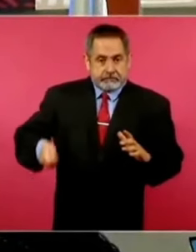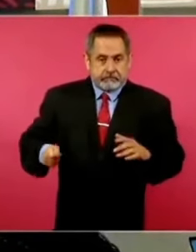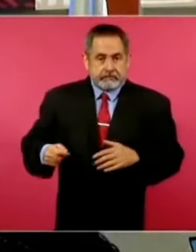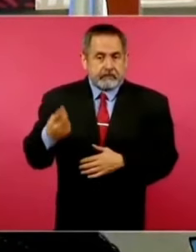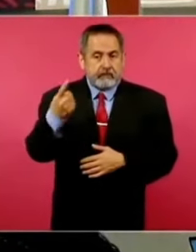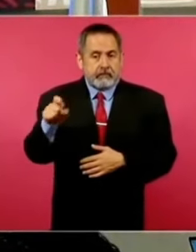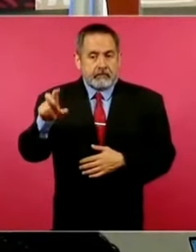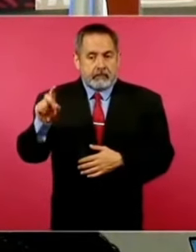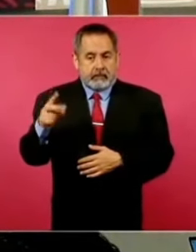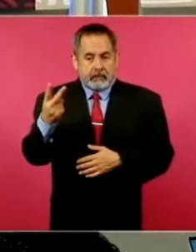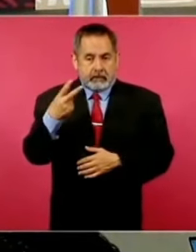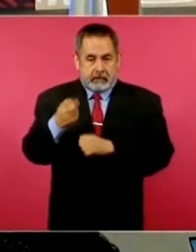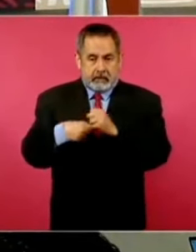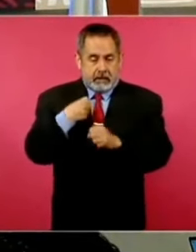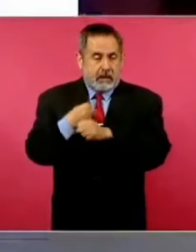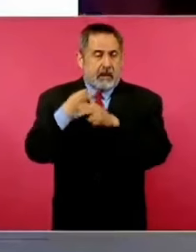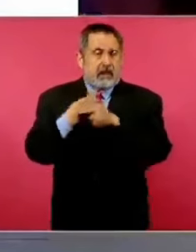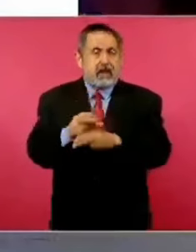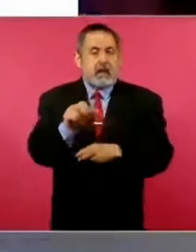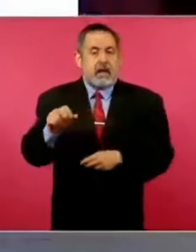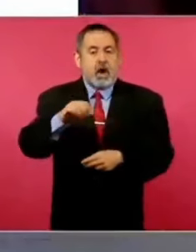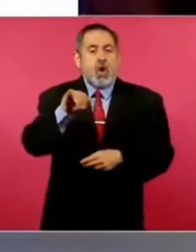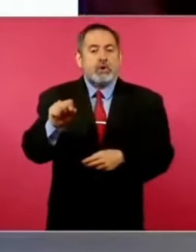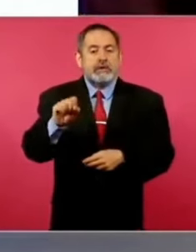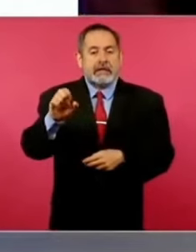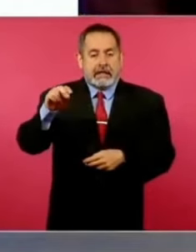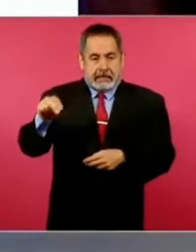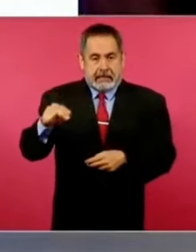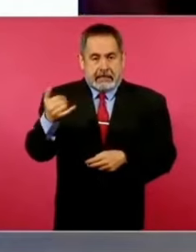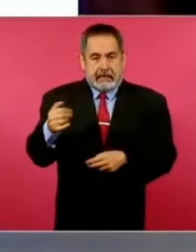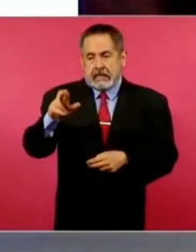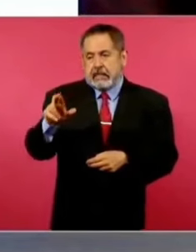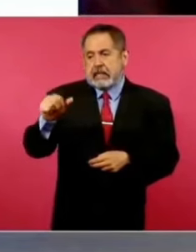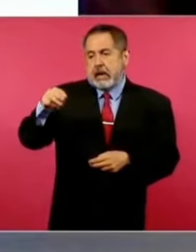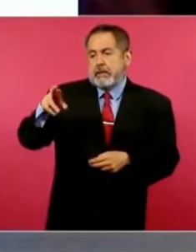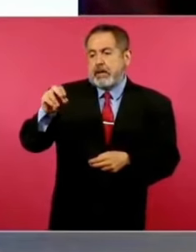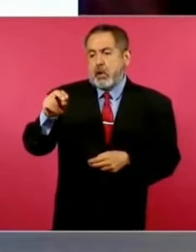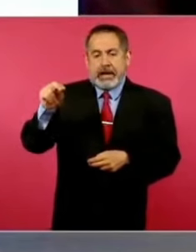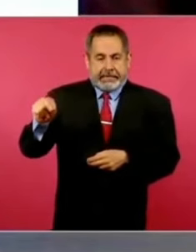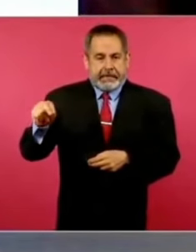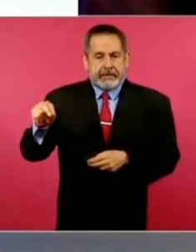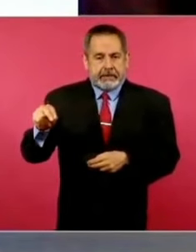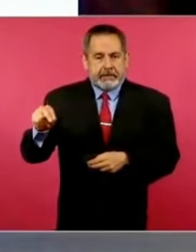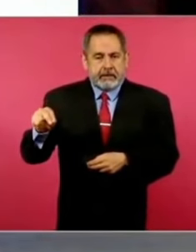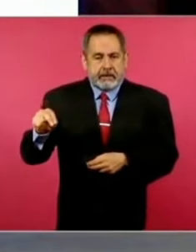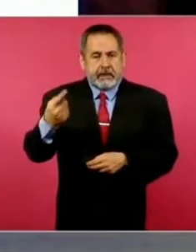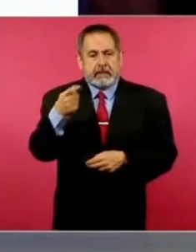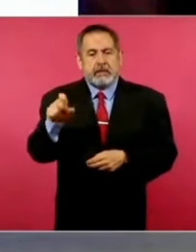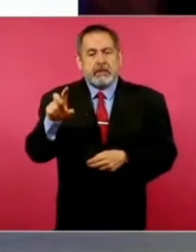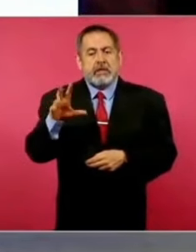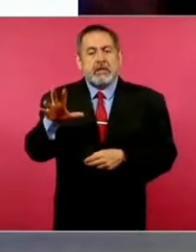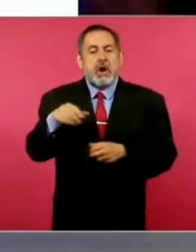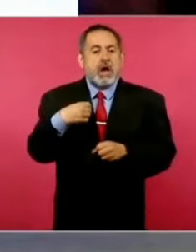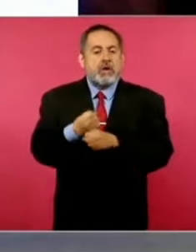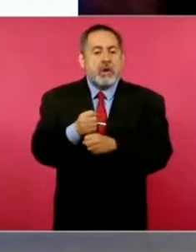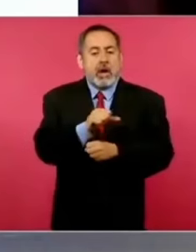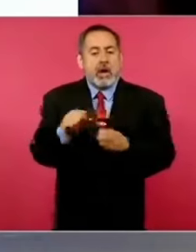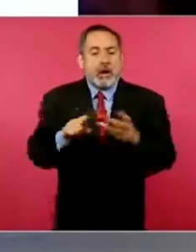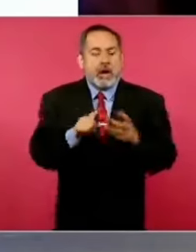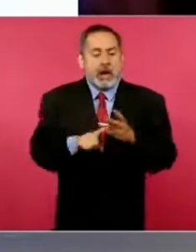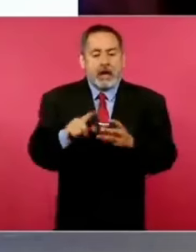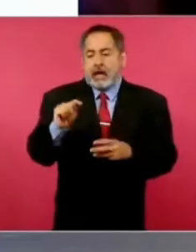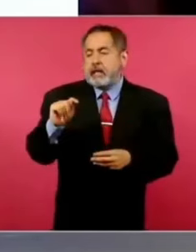132 años de prisión a José N y Ramiro n y de 135 años de prisión